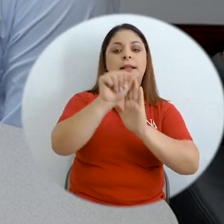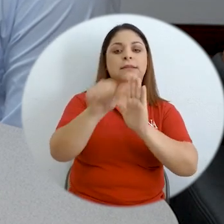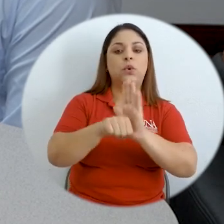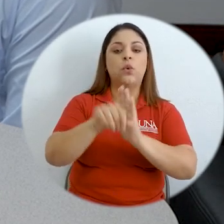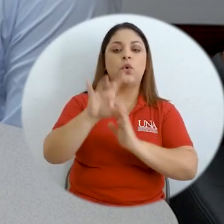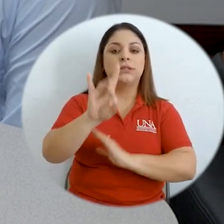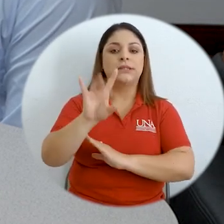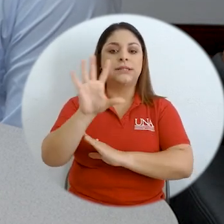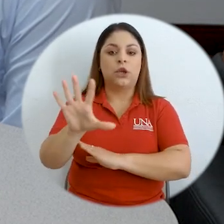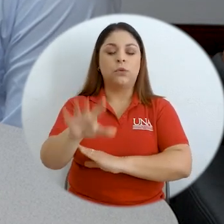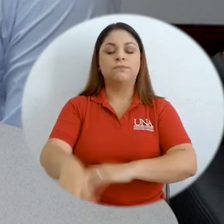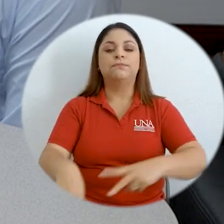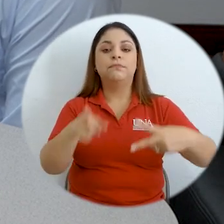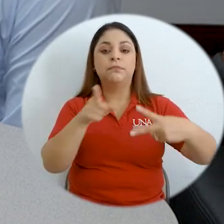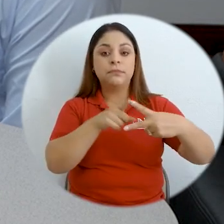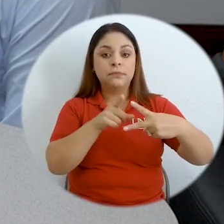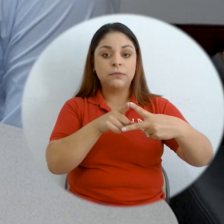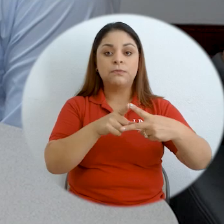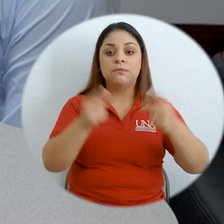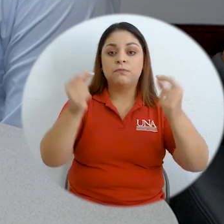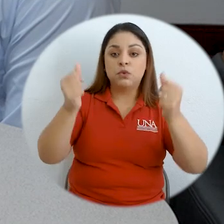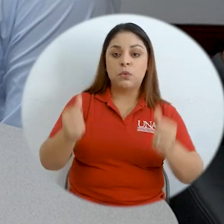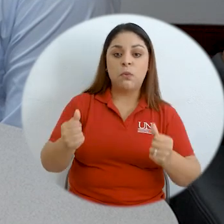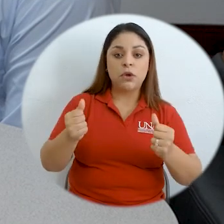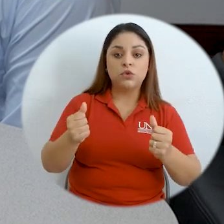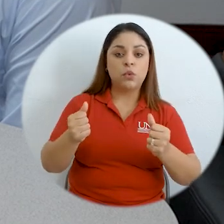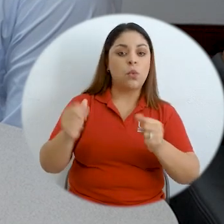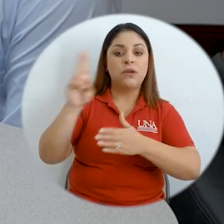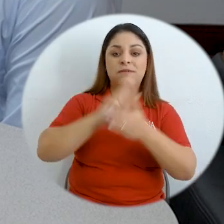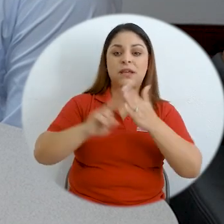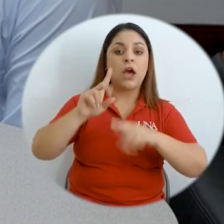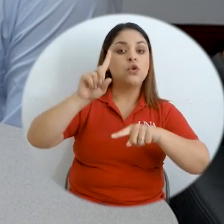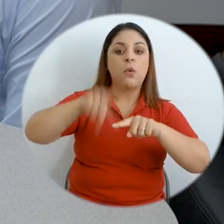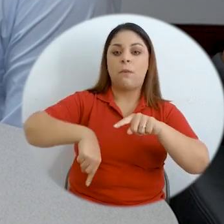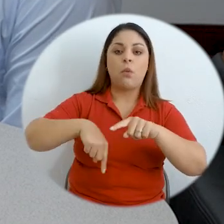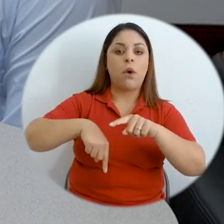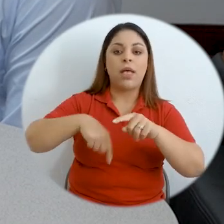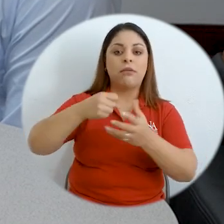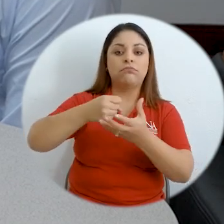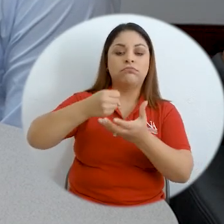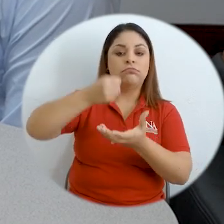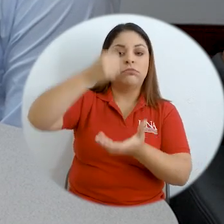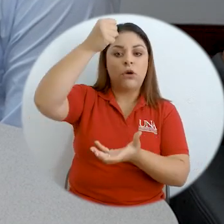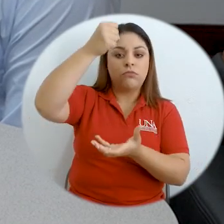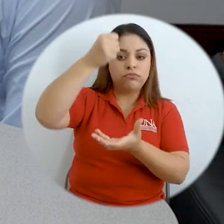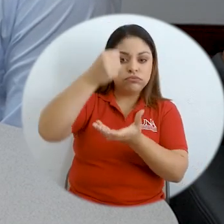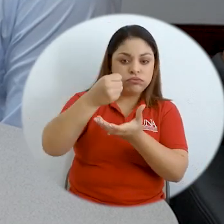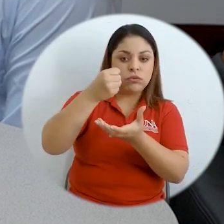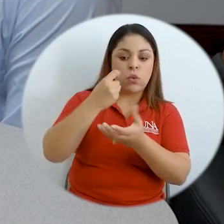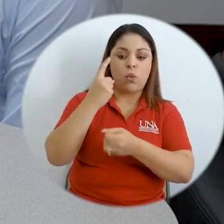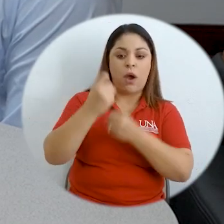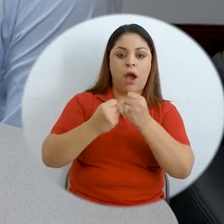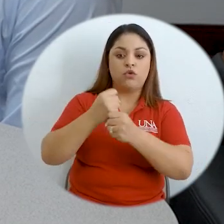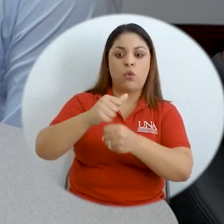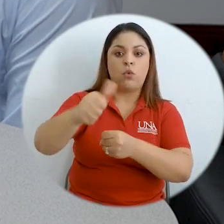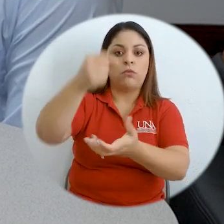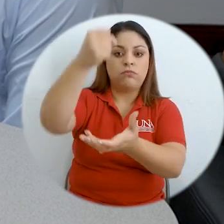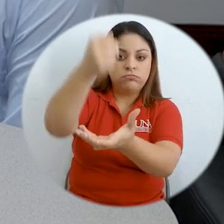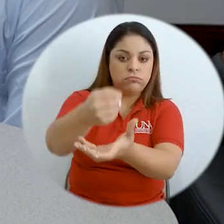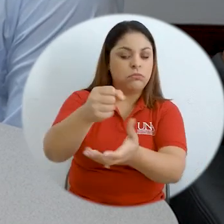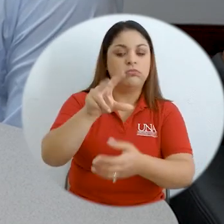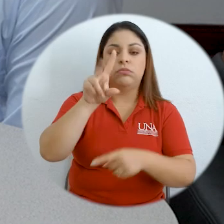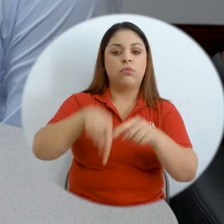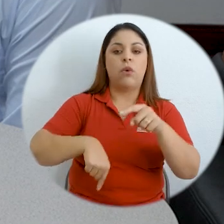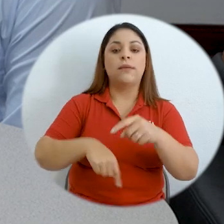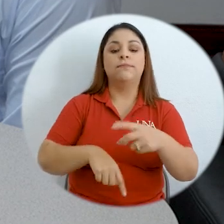85, que el presupuesto de las universidades no puede disminuir de un año al otro y que además debe reconocerse un